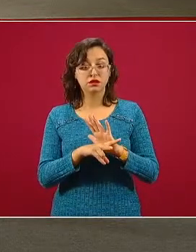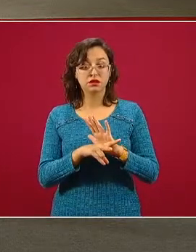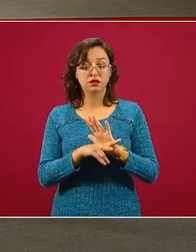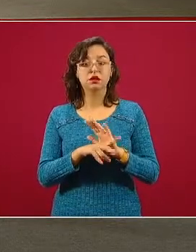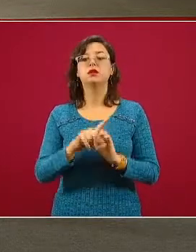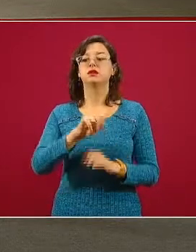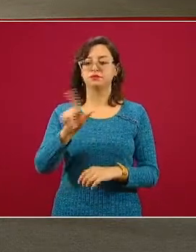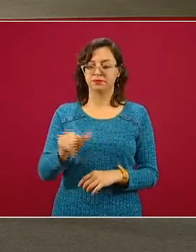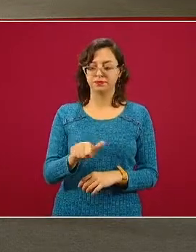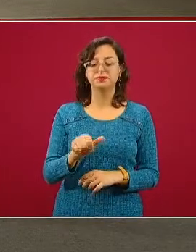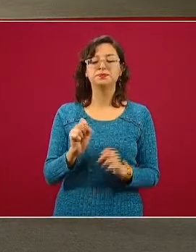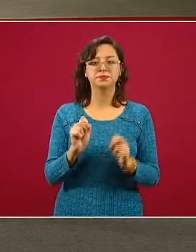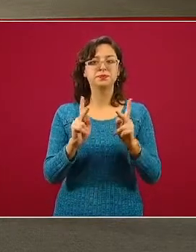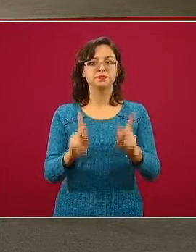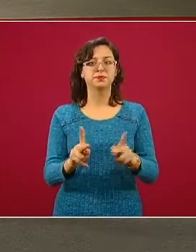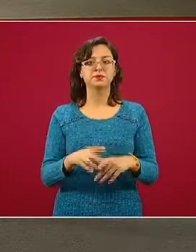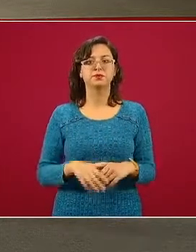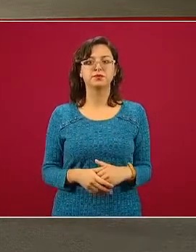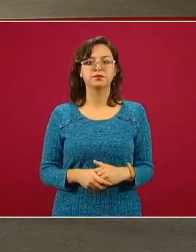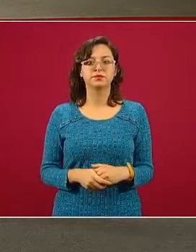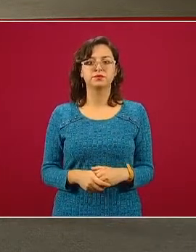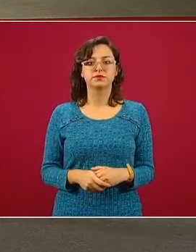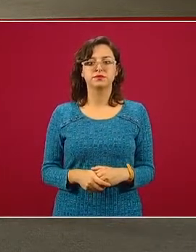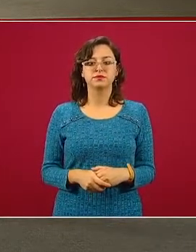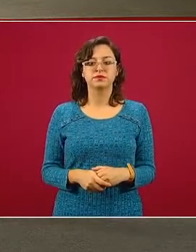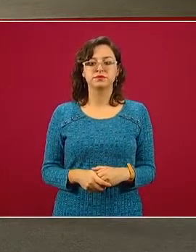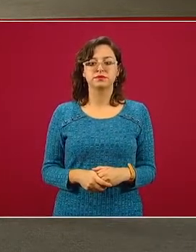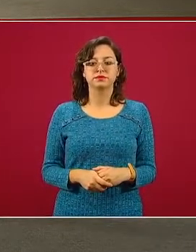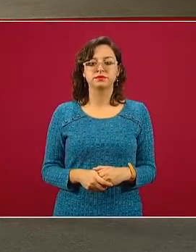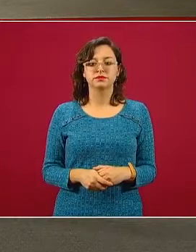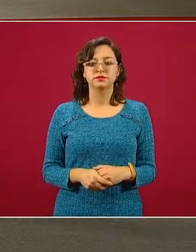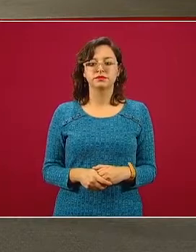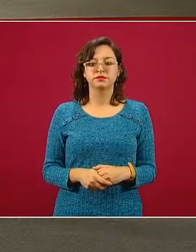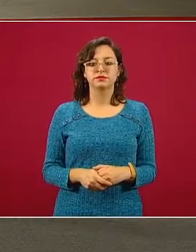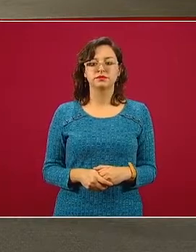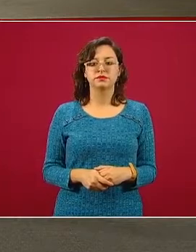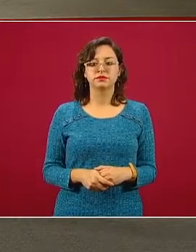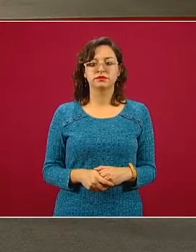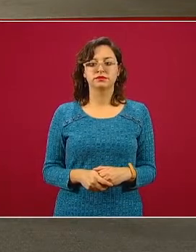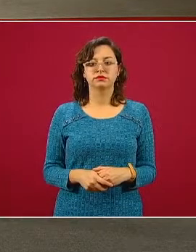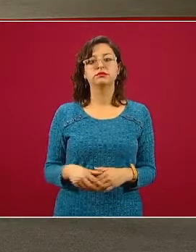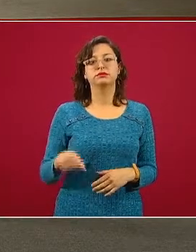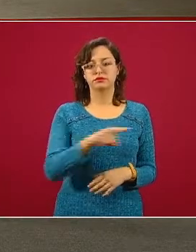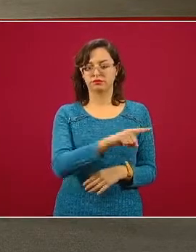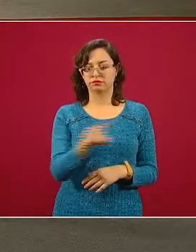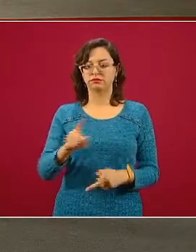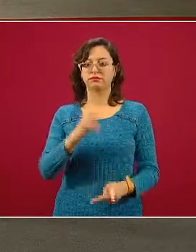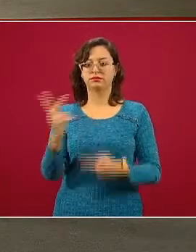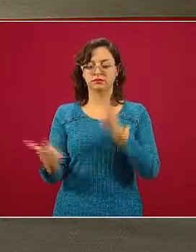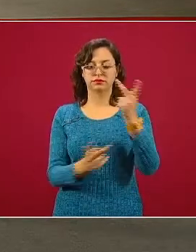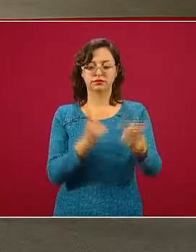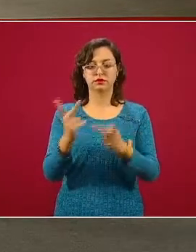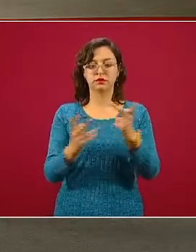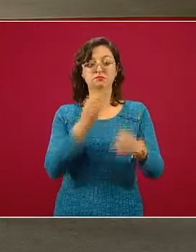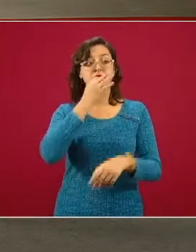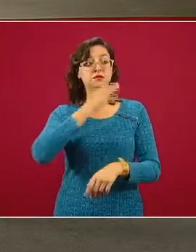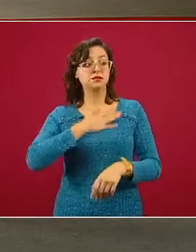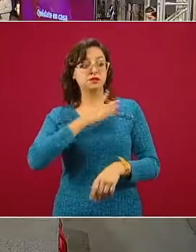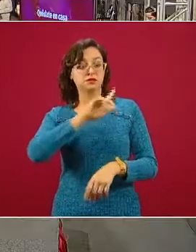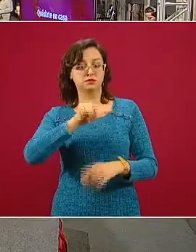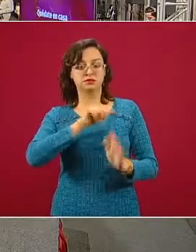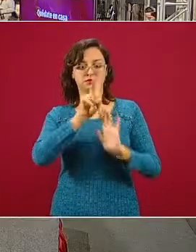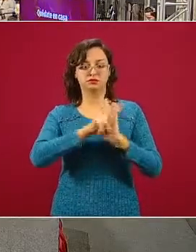vienen después. Perfecto. Vamos a abrir entonces a preguntas y ustedes nos ayudan a tener el tiempo para los videos. Perfecto. Por favor,